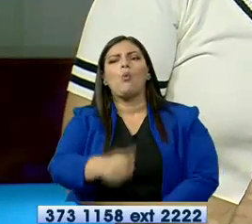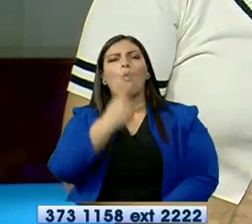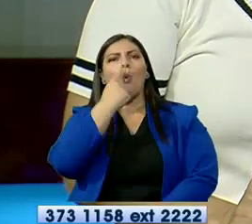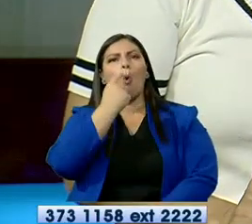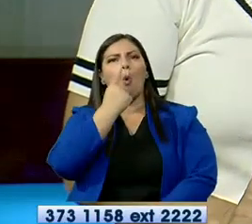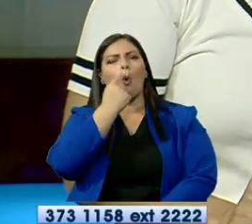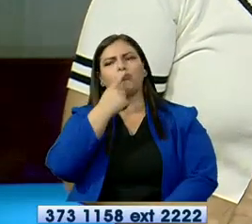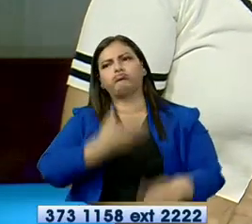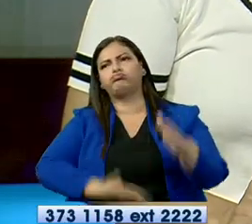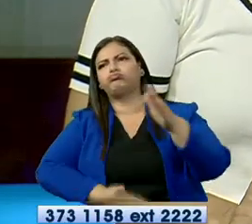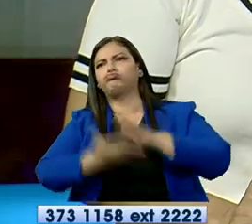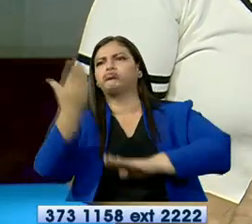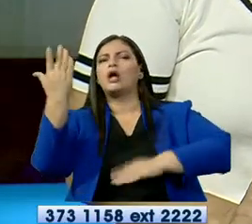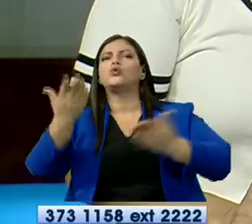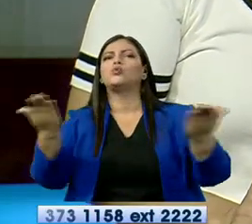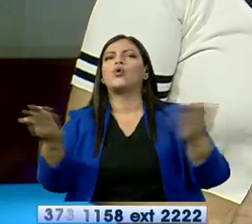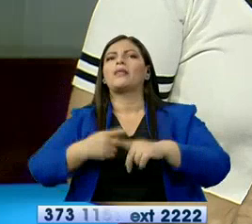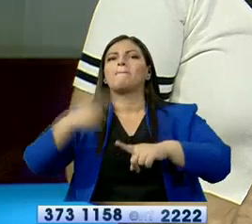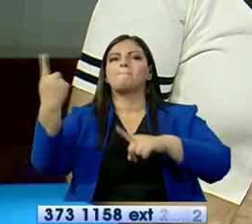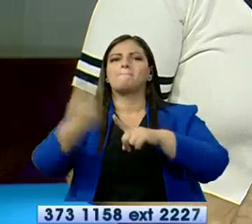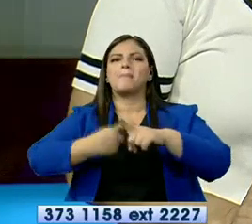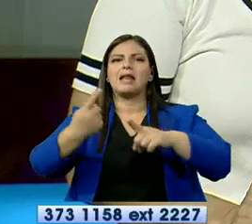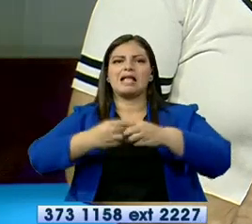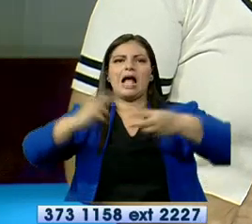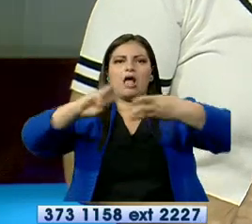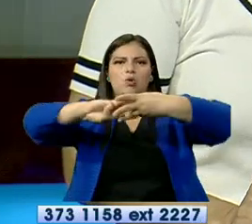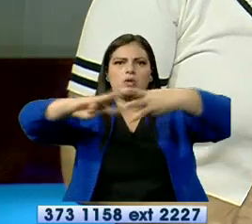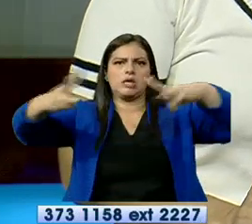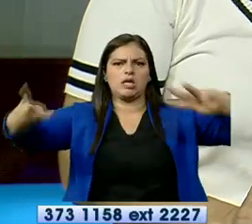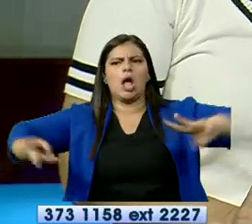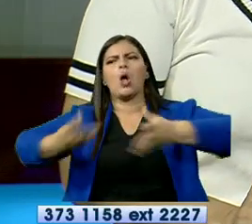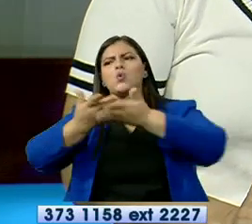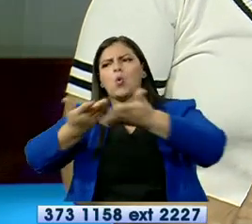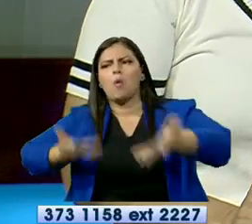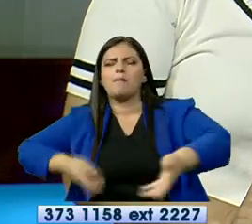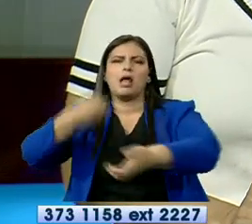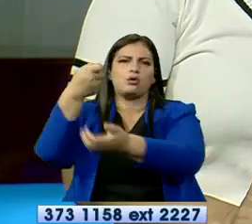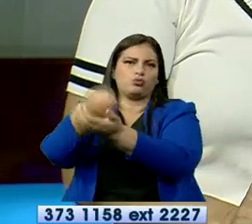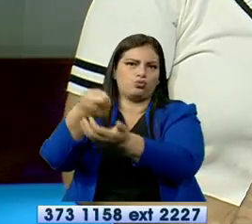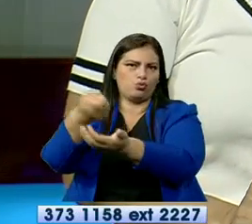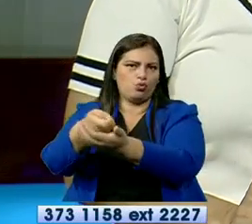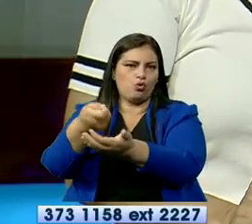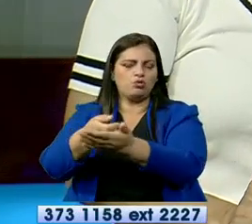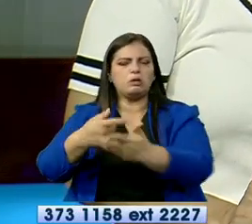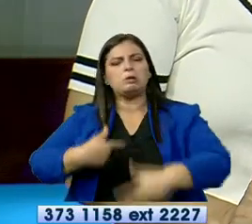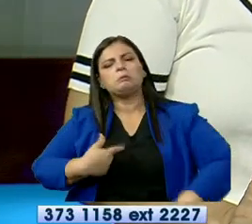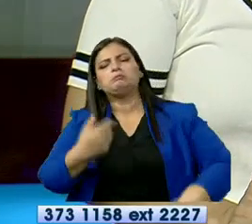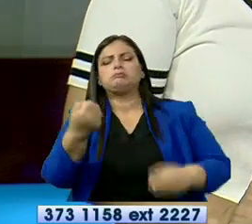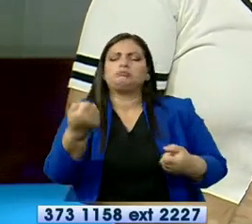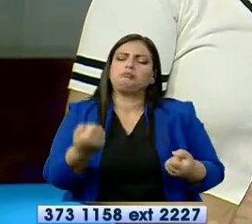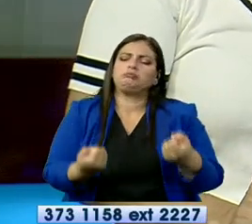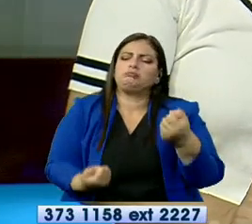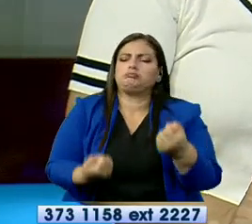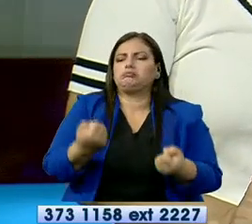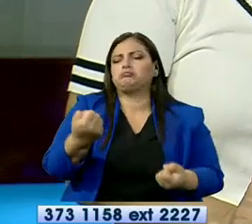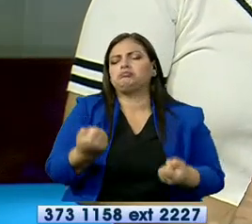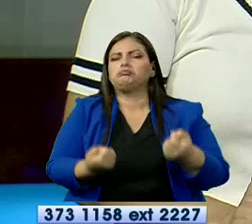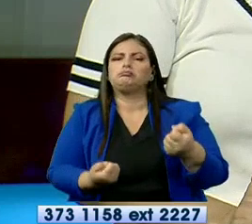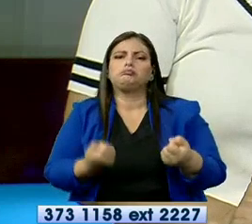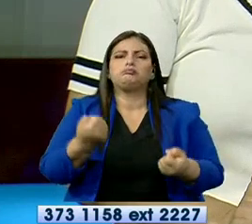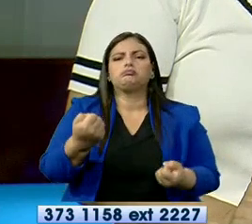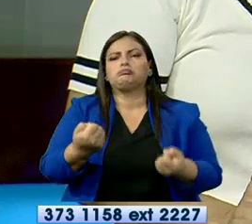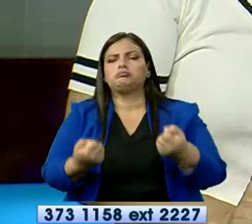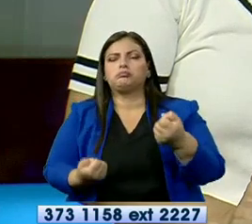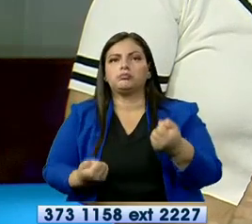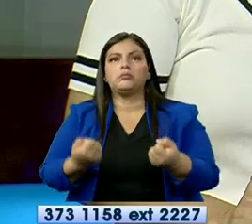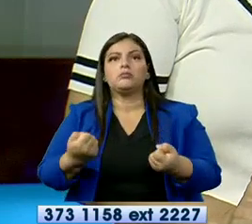de la víctima, quien iba conduciendo su camión hacia el mercado de transferencia de víveres. Según sus familiares, los autores